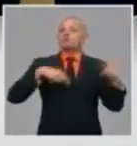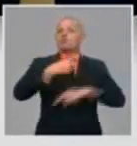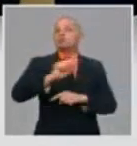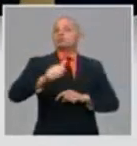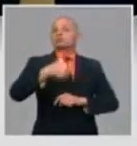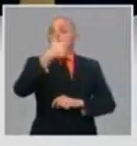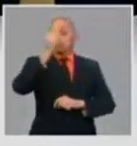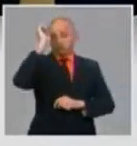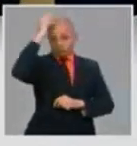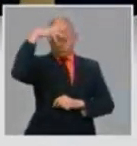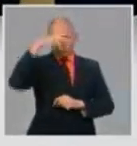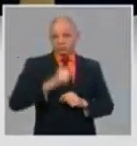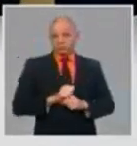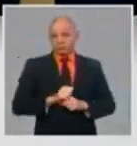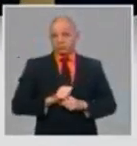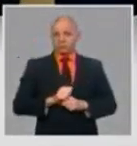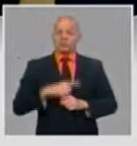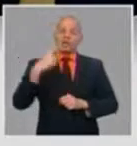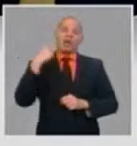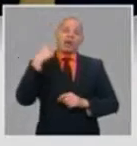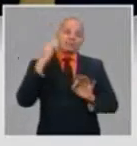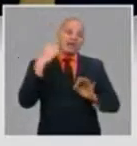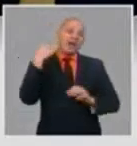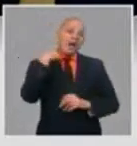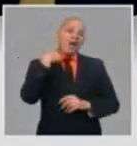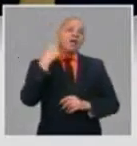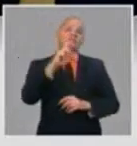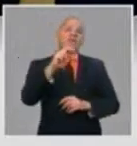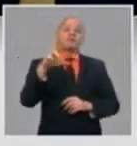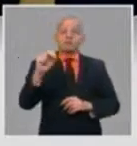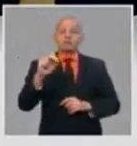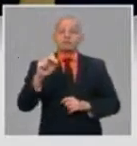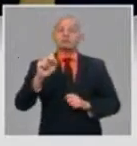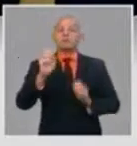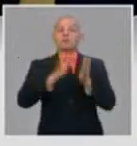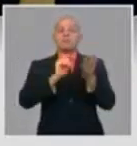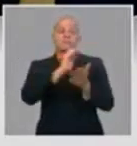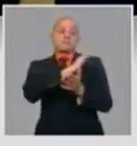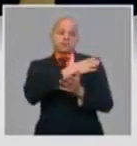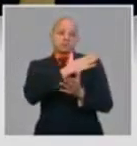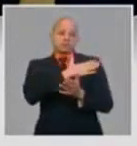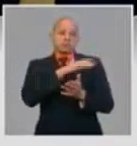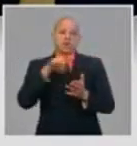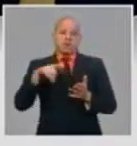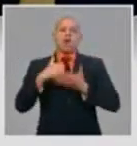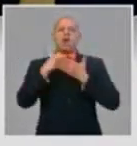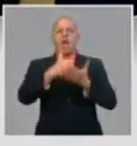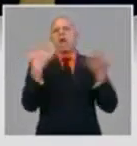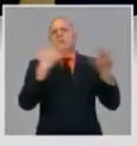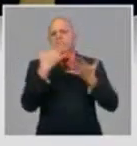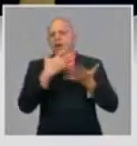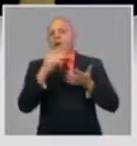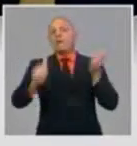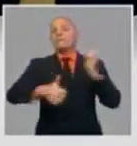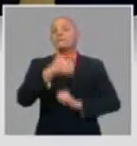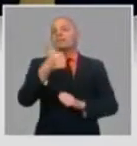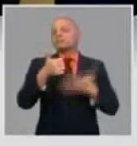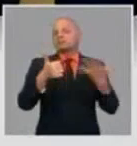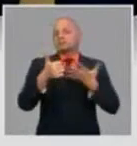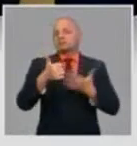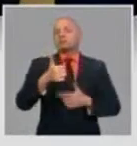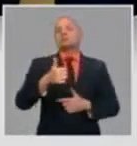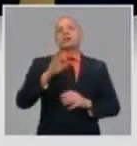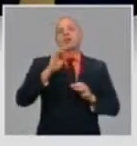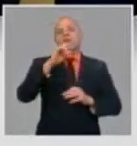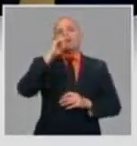de este partido. Y en marzo del 20, Cristo respaldó a Joe Biden como presidente de Estados Unidos. En esa foto que ven ahí, él está hablando con